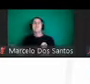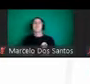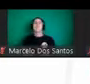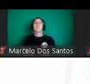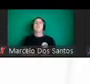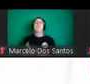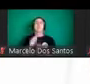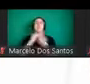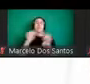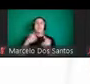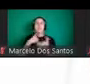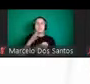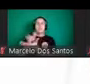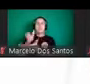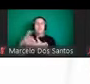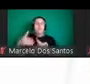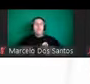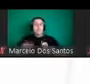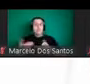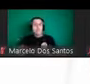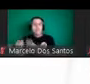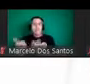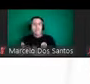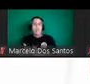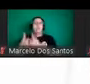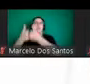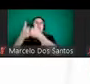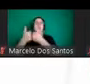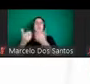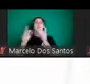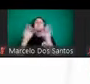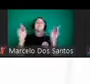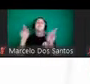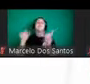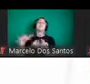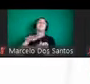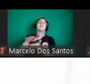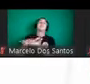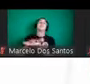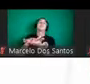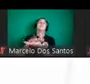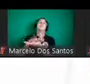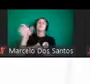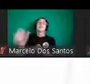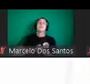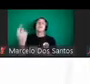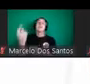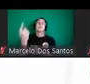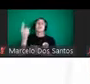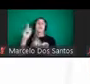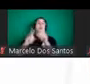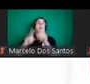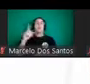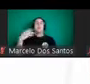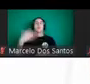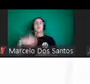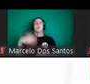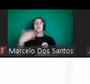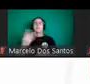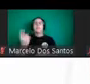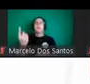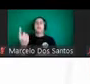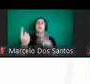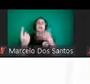emocional, de acuerdo a la situación que se encuentra. Algunas veces encontramos situaciones donde hay que intervenir sobre la